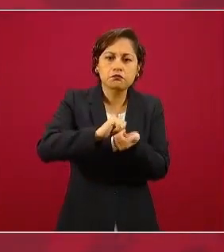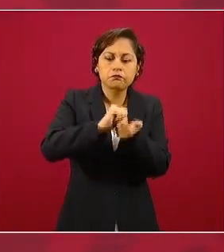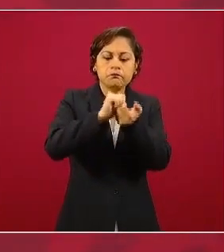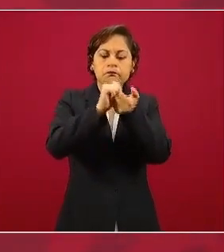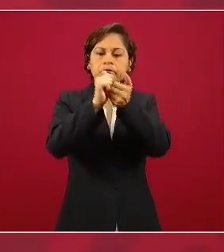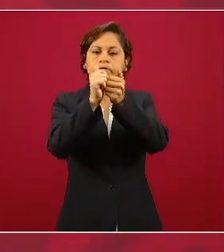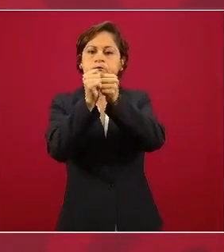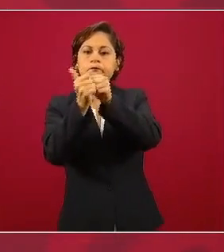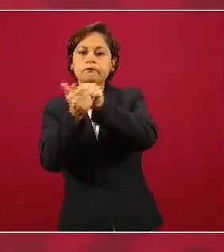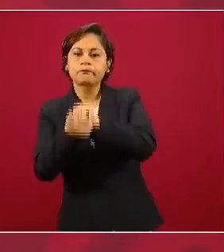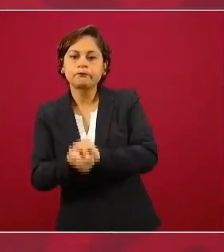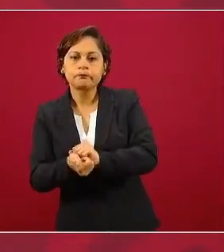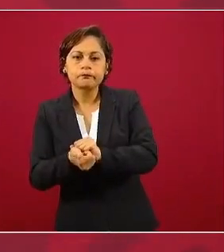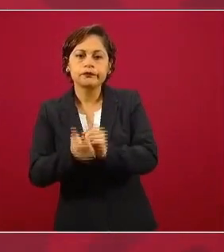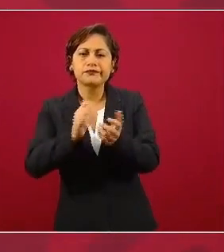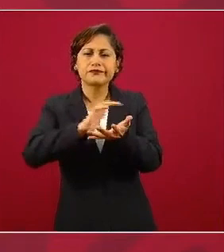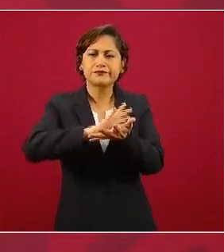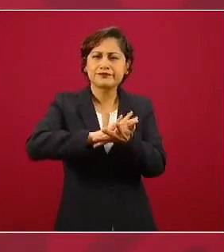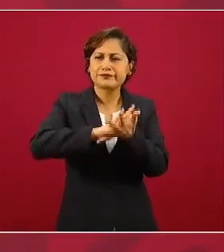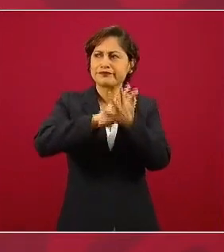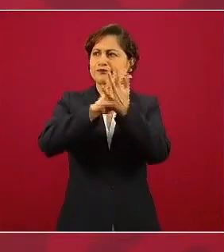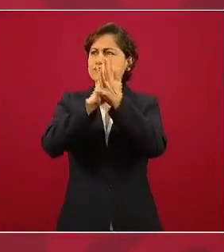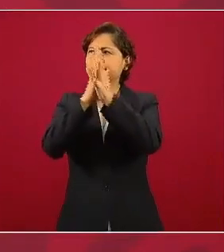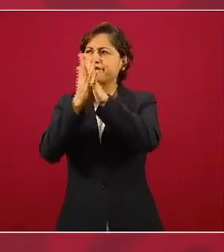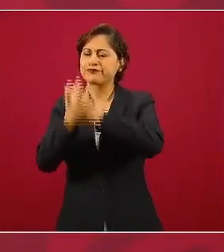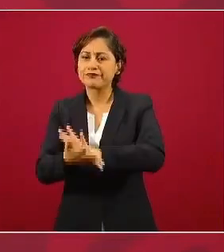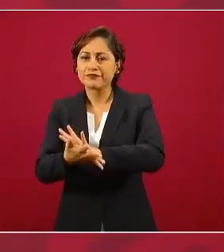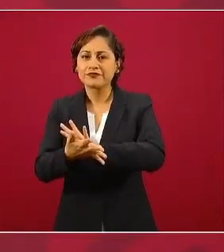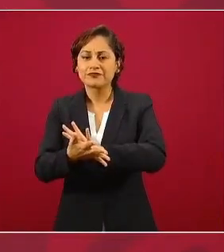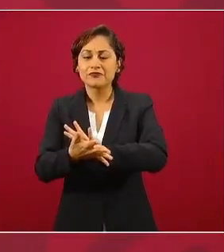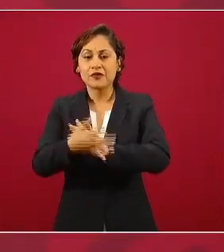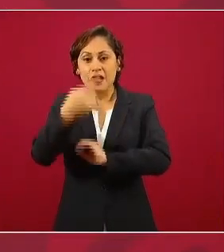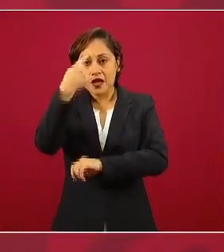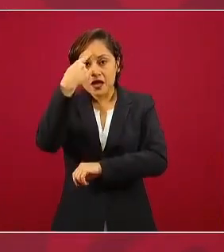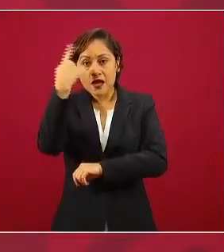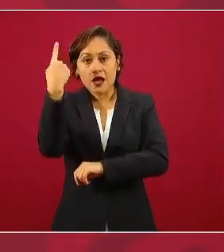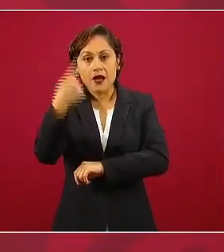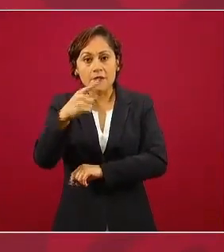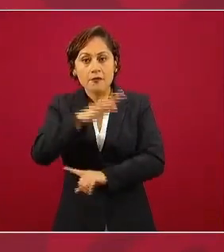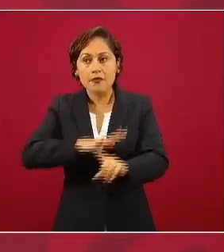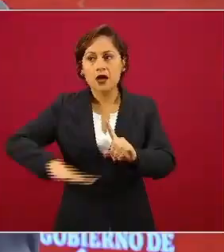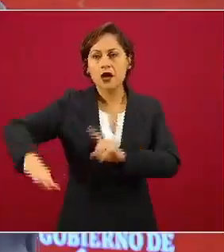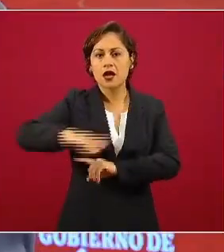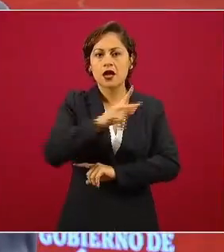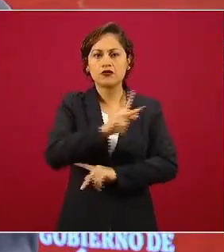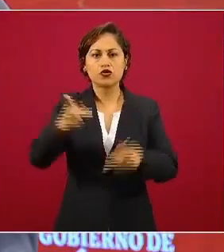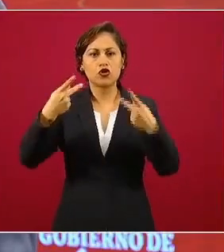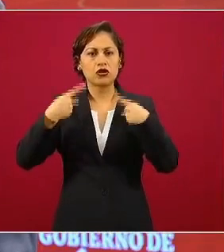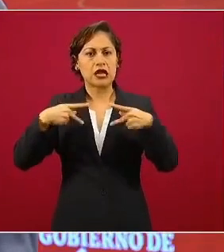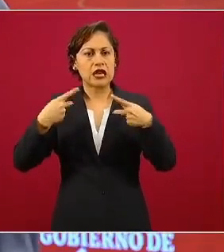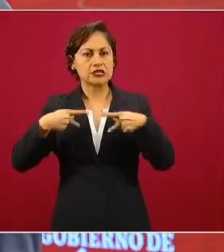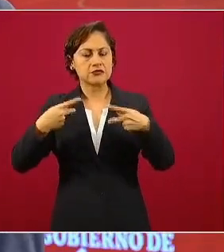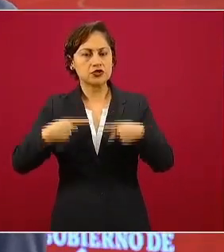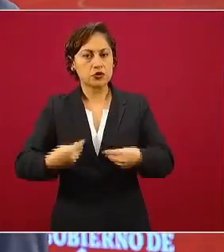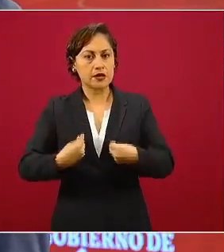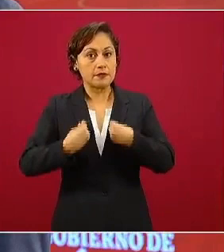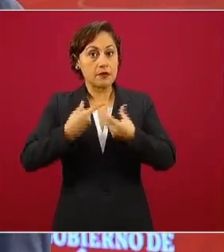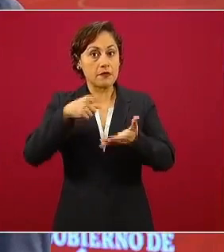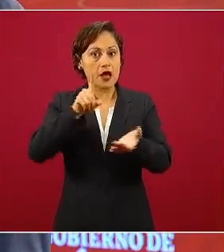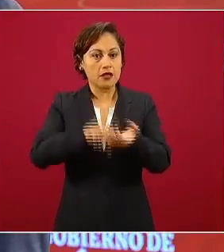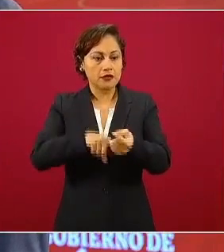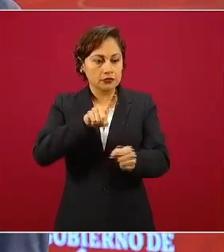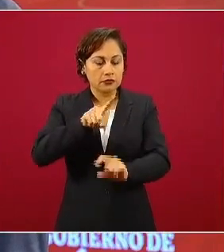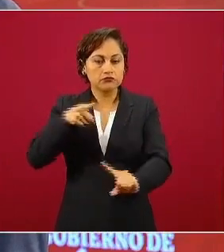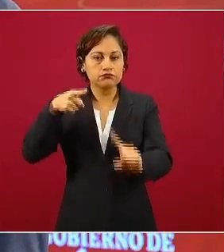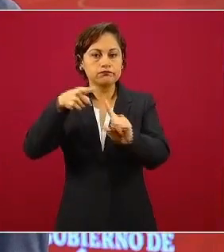Política es buscar el bienestar, la felicidad del pueblo. Todo eso es política.